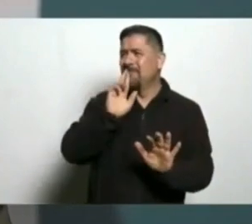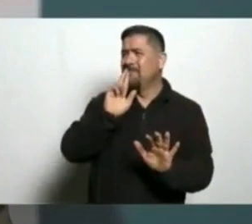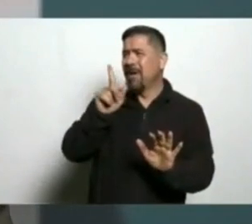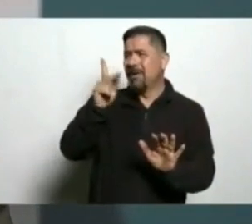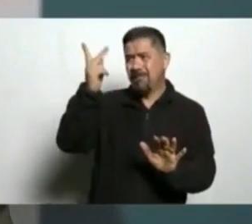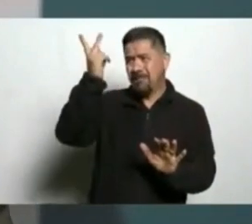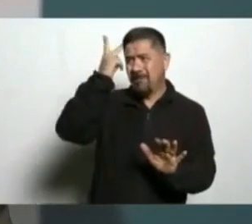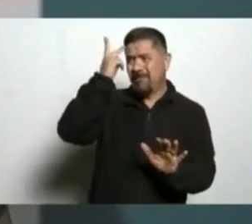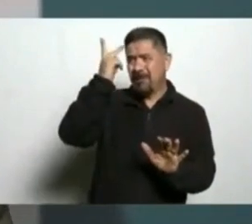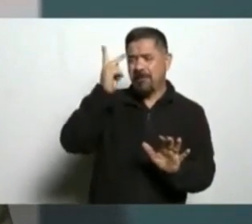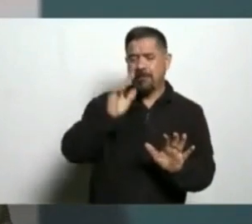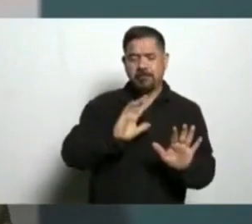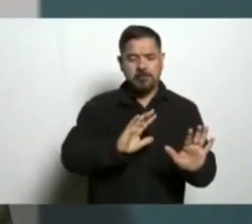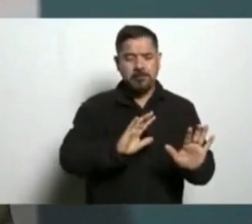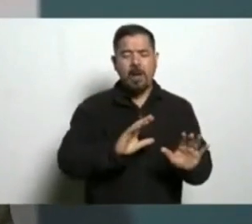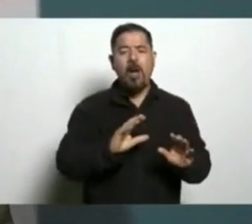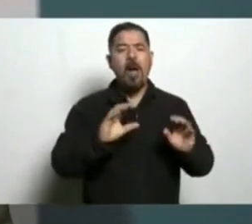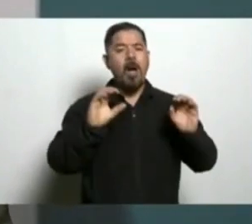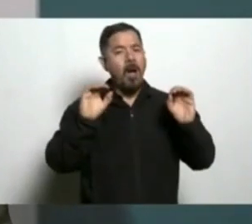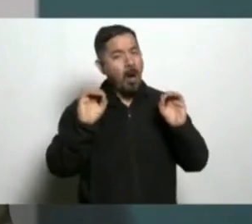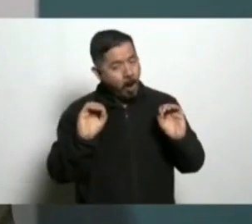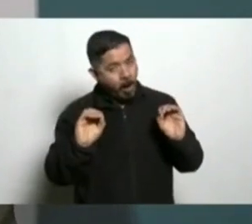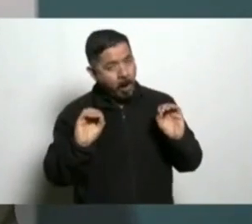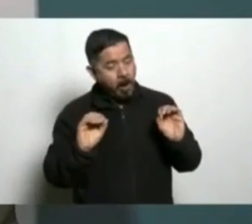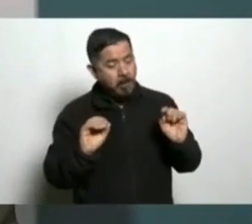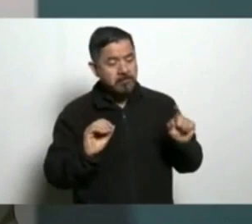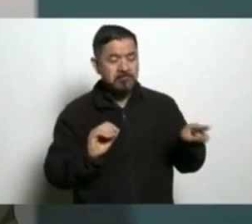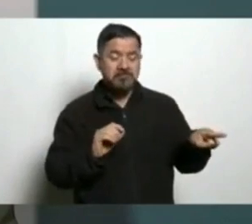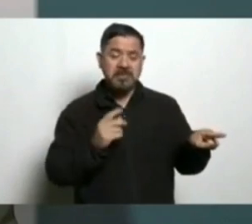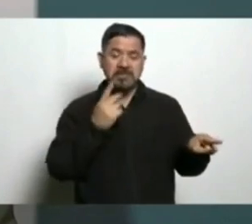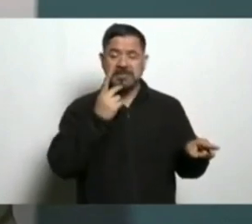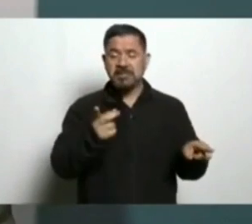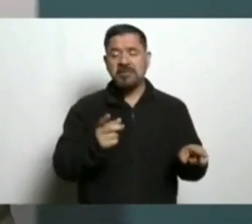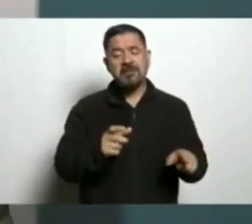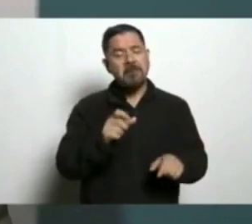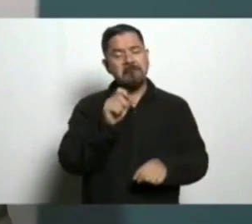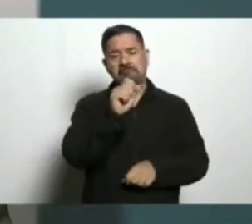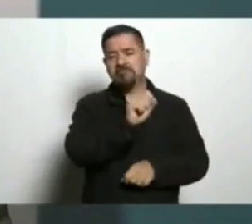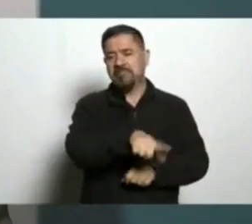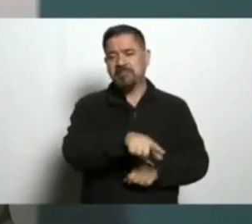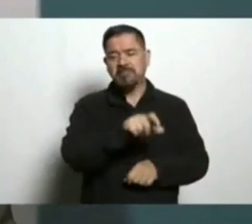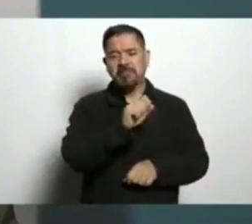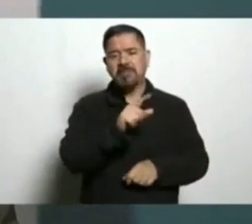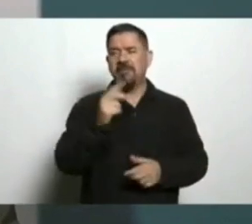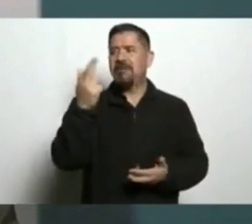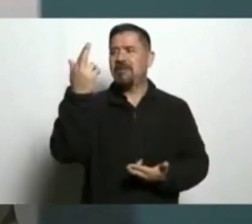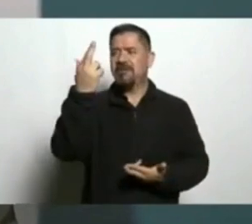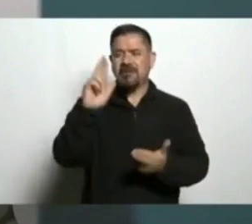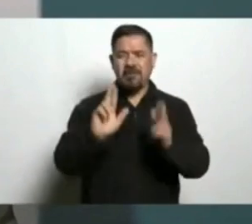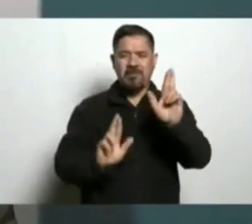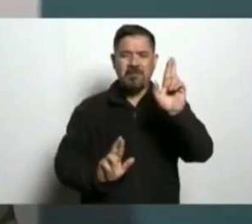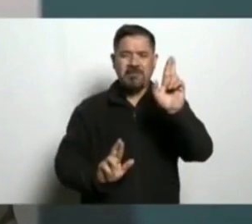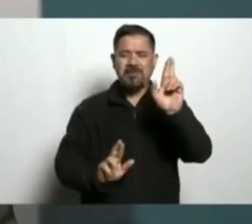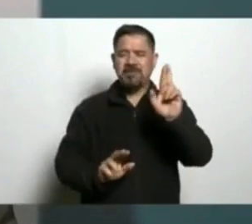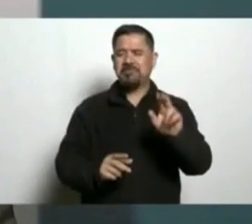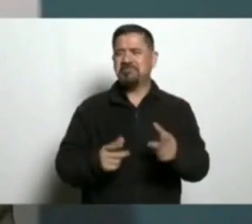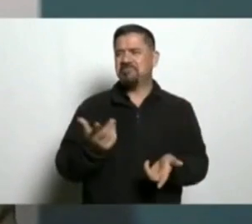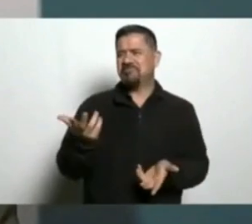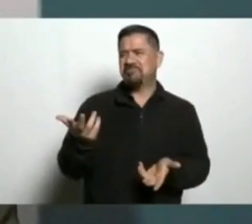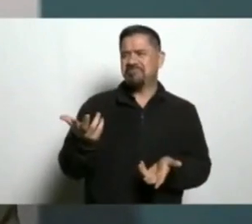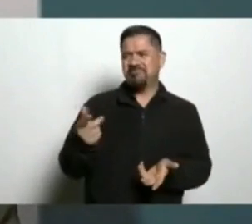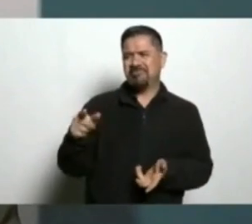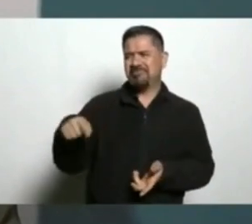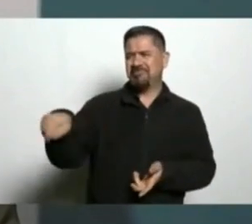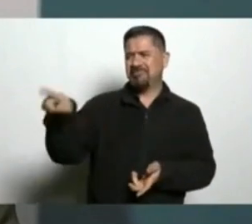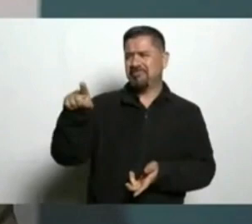o que fue más de lo mismo, que la revolución no